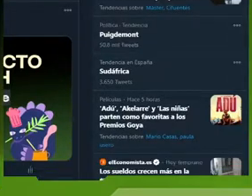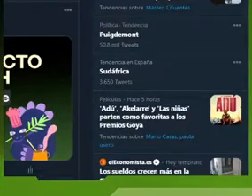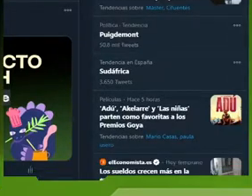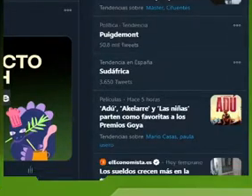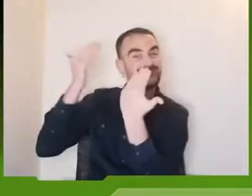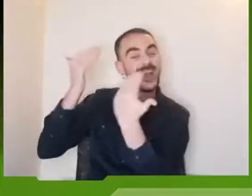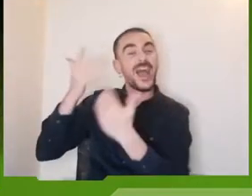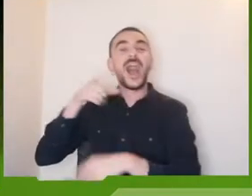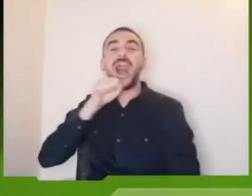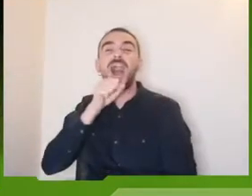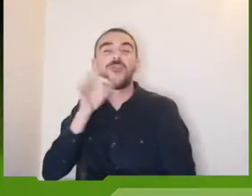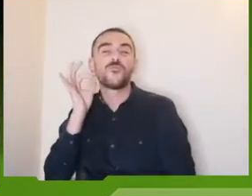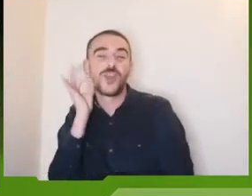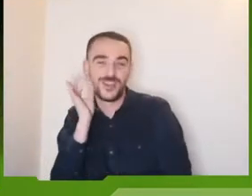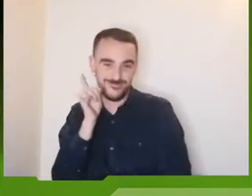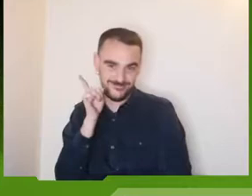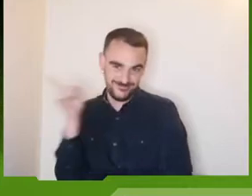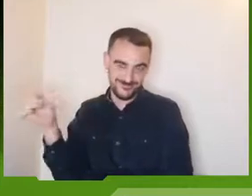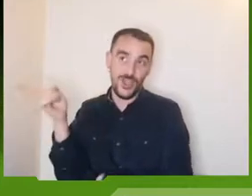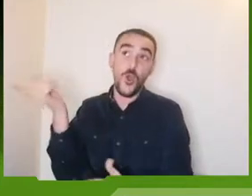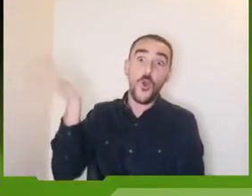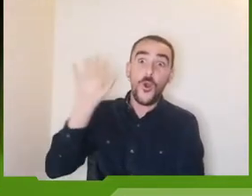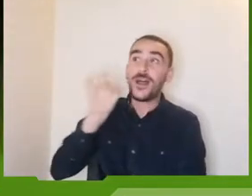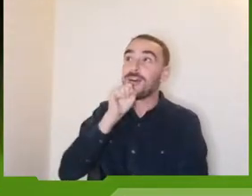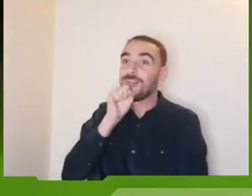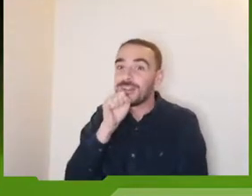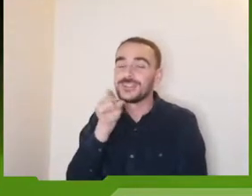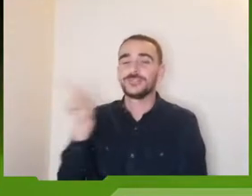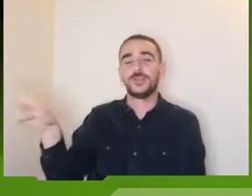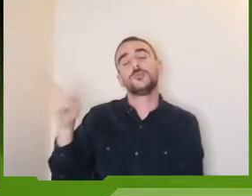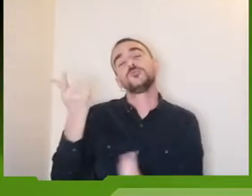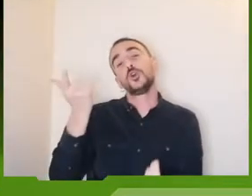Y el nombre del programa es Cocina de Clase.